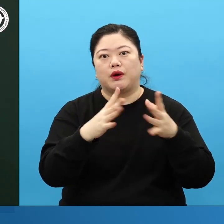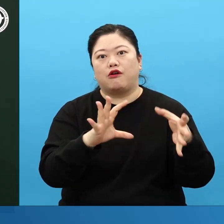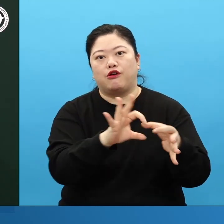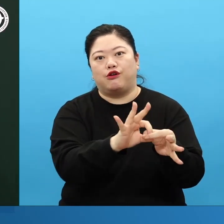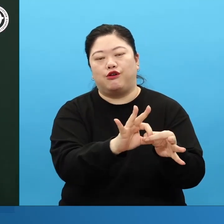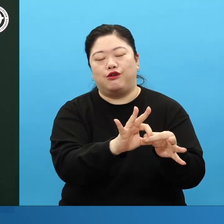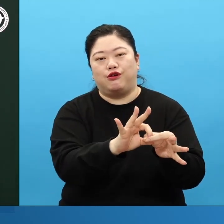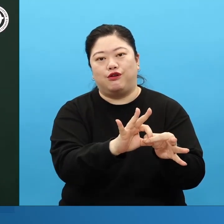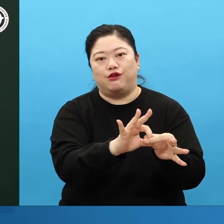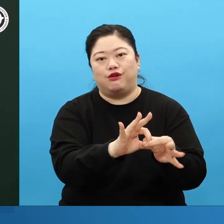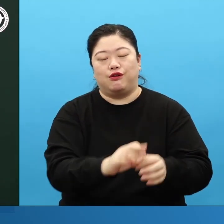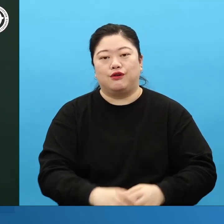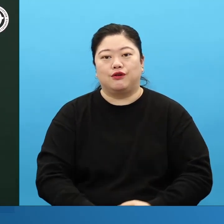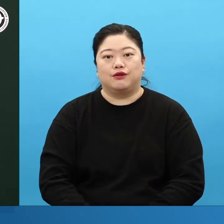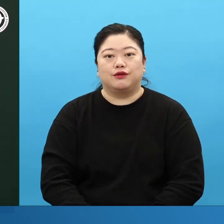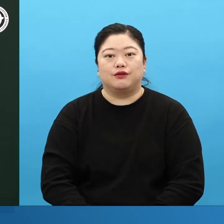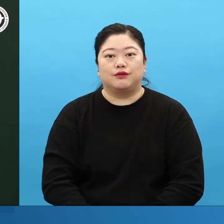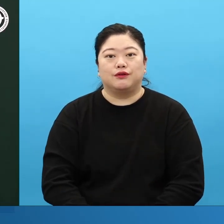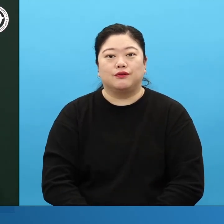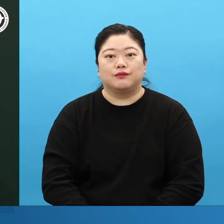acaba tampoco aquí.